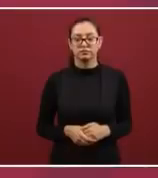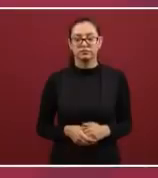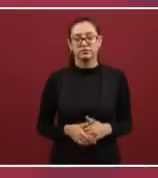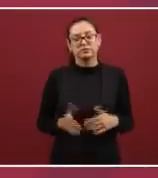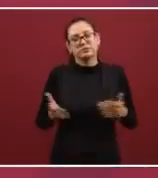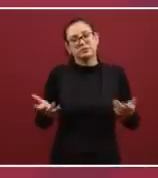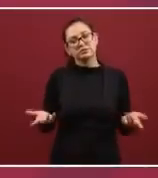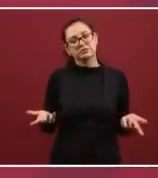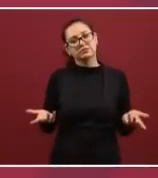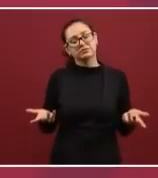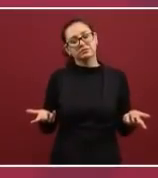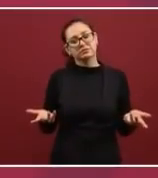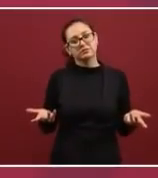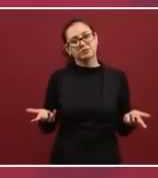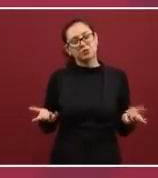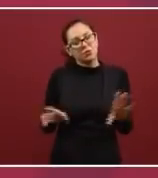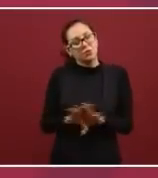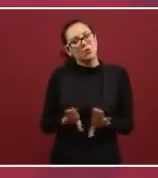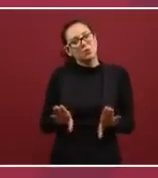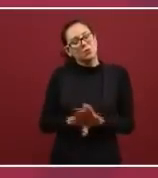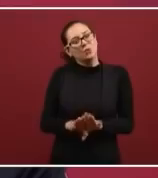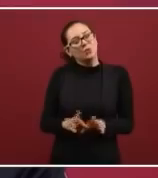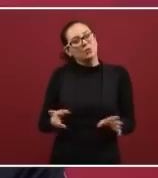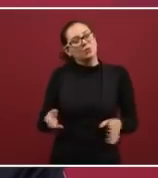¿qué pensaría cualquiera?